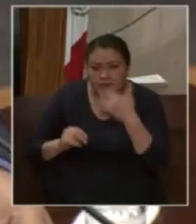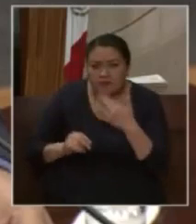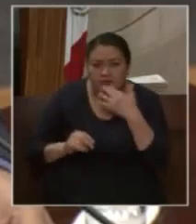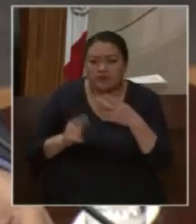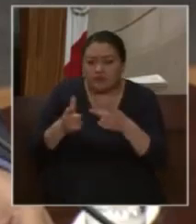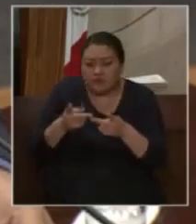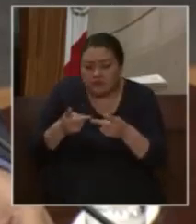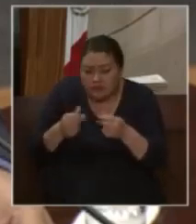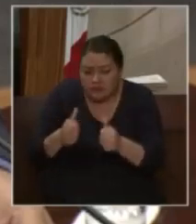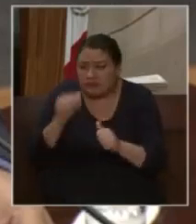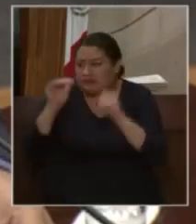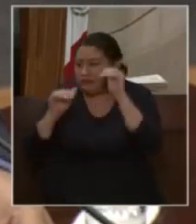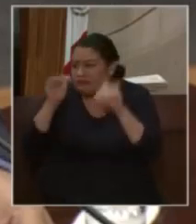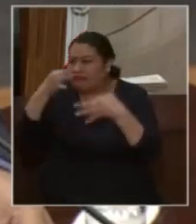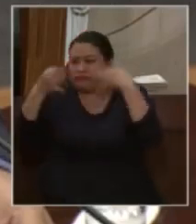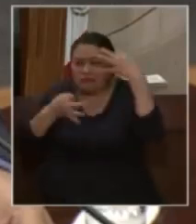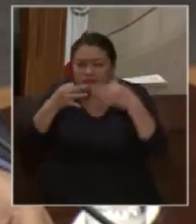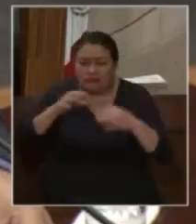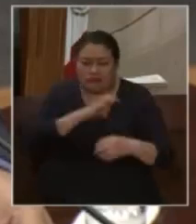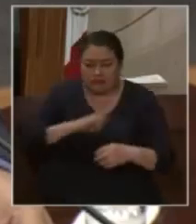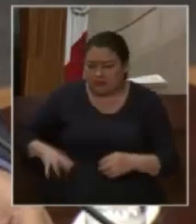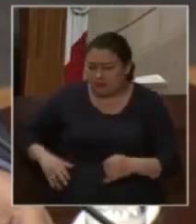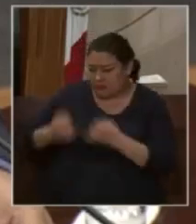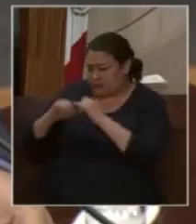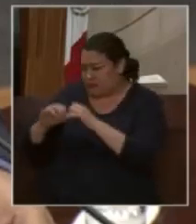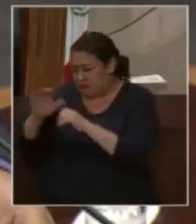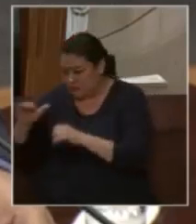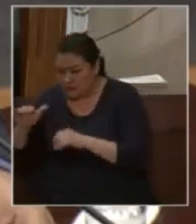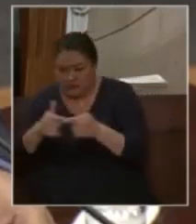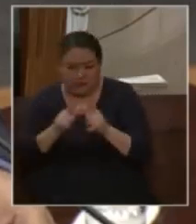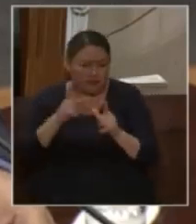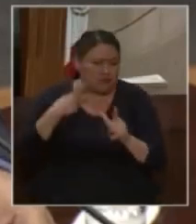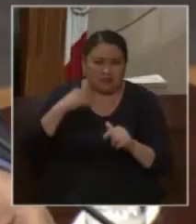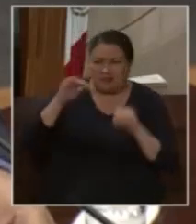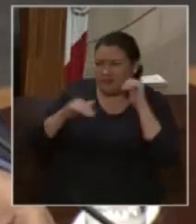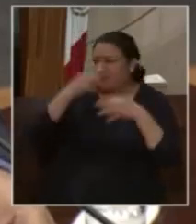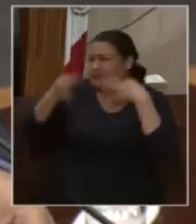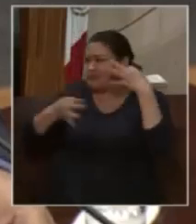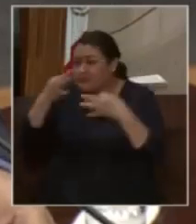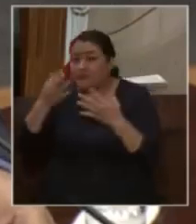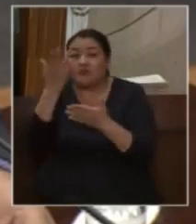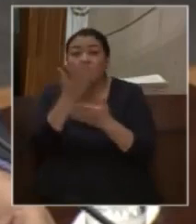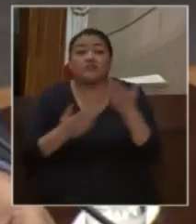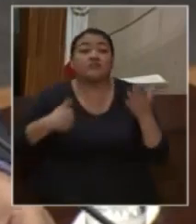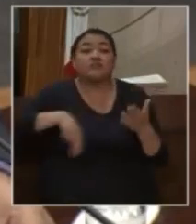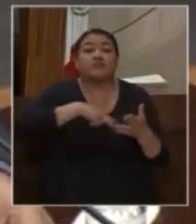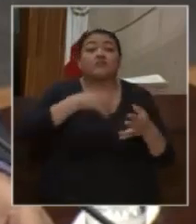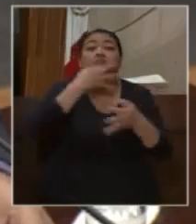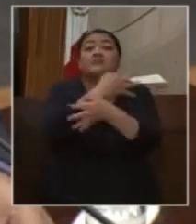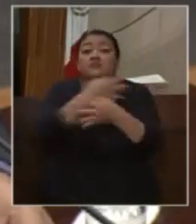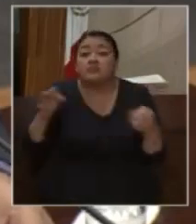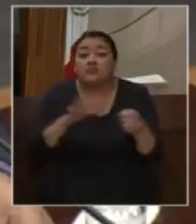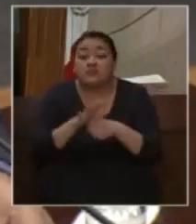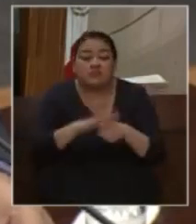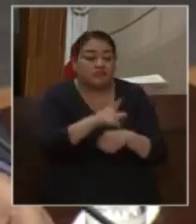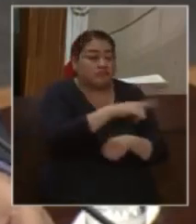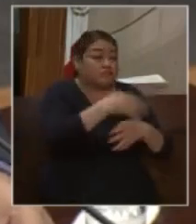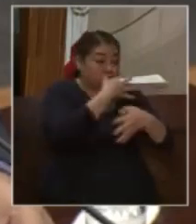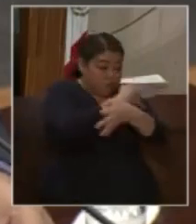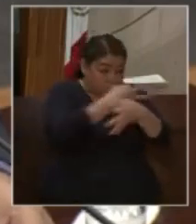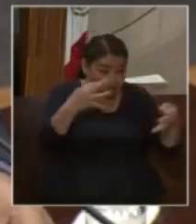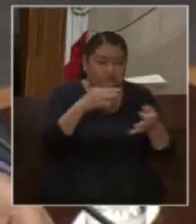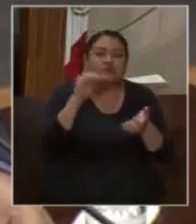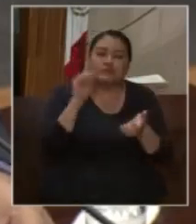respecto de gastos de campaña entre candidaturas independientes y partidos políticos. En consecuencia, se propone confirmar la sentencia